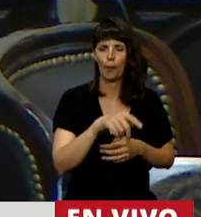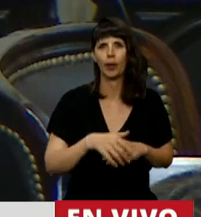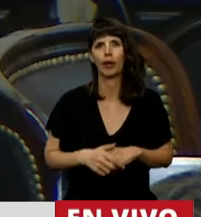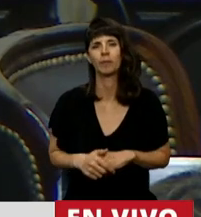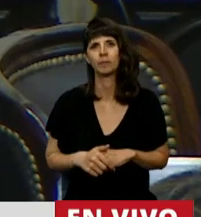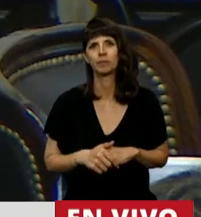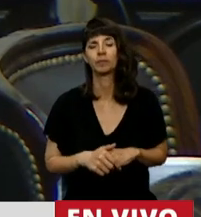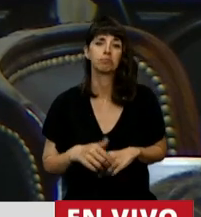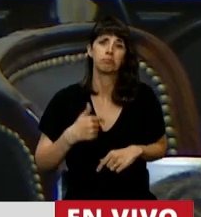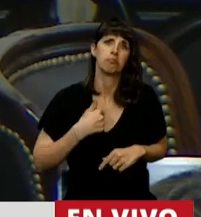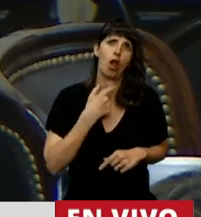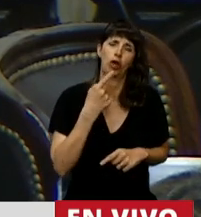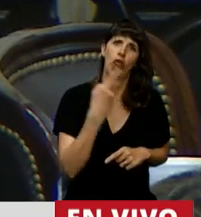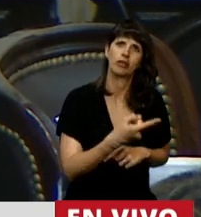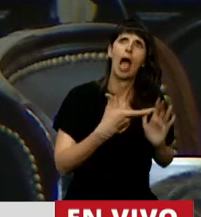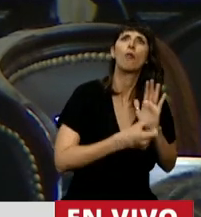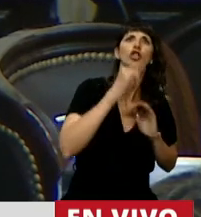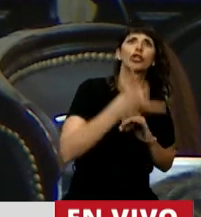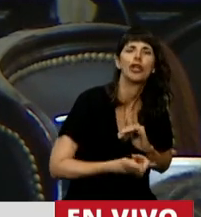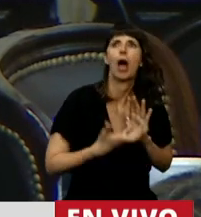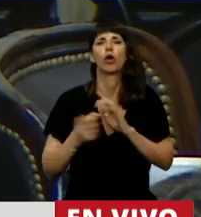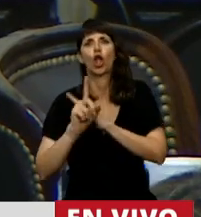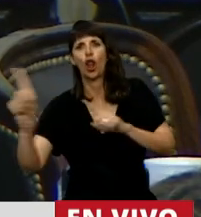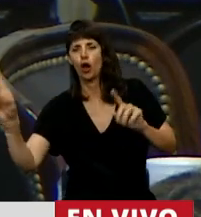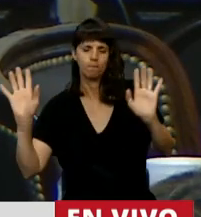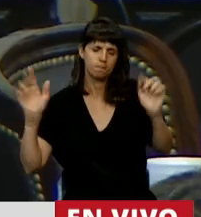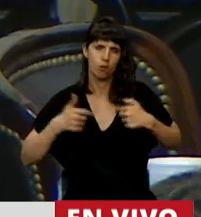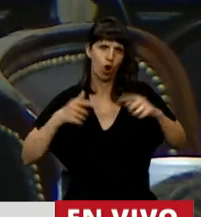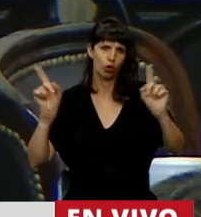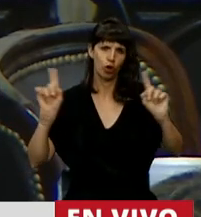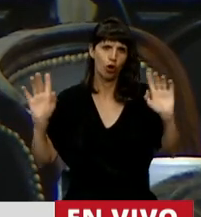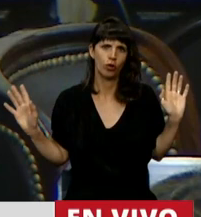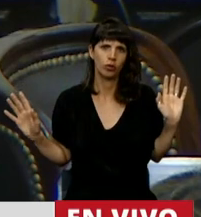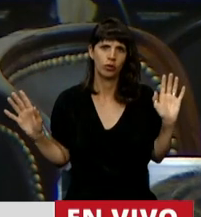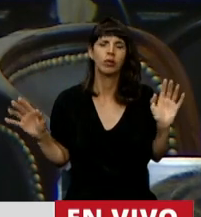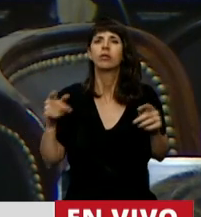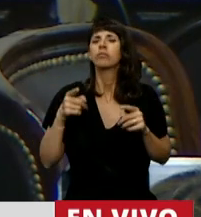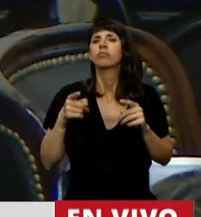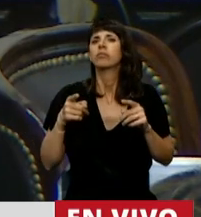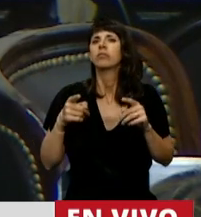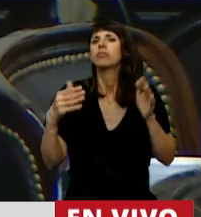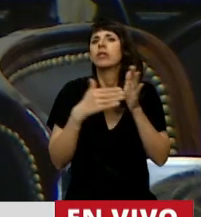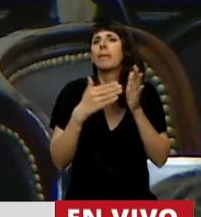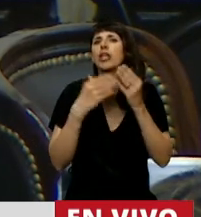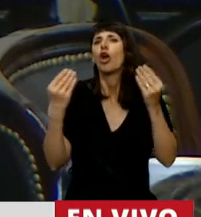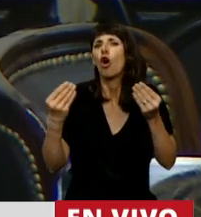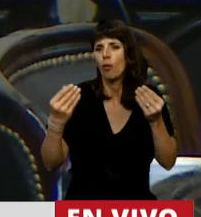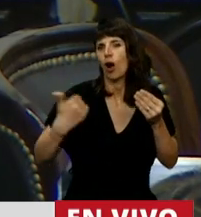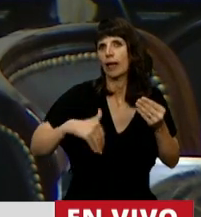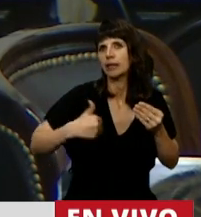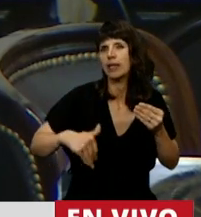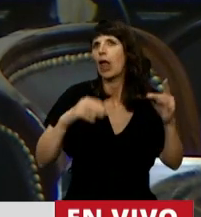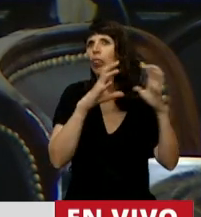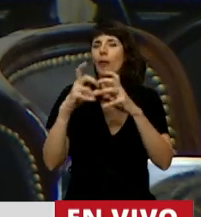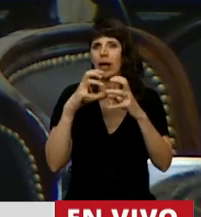a decir si aborto sí o aborto no, sino la conveniencia de cómo debatimos en Argentina los problemas, qué